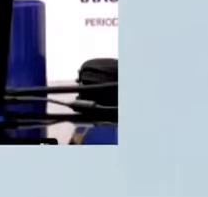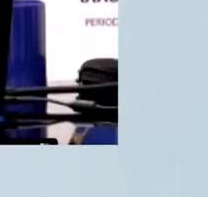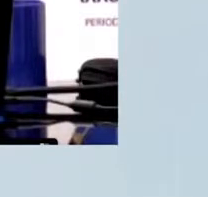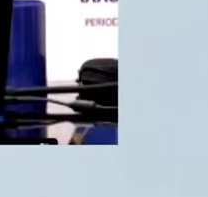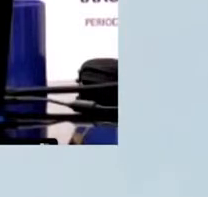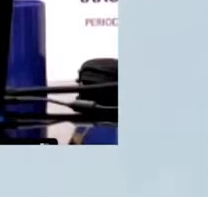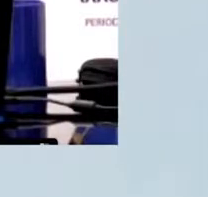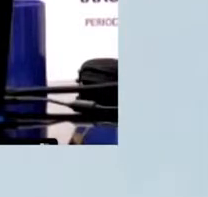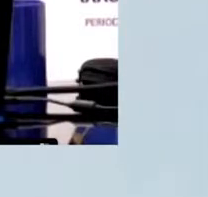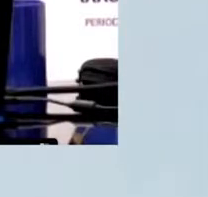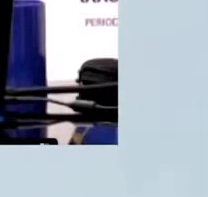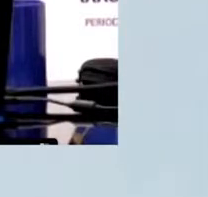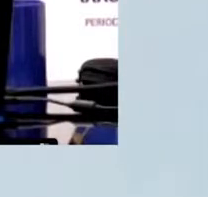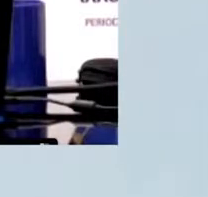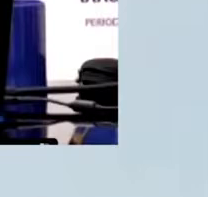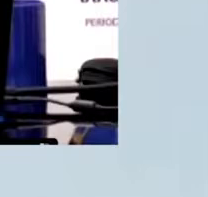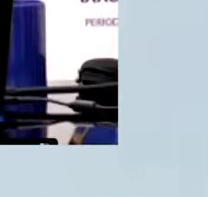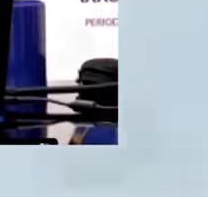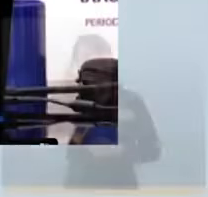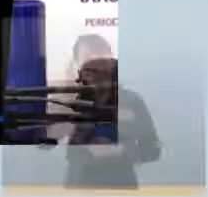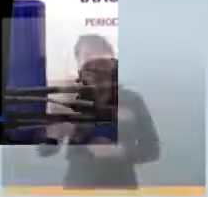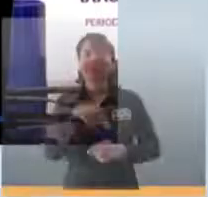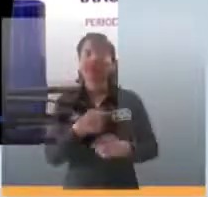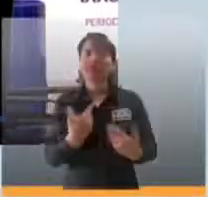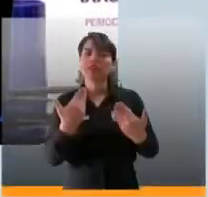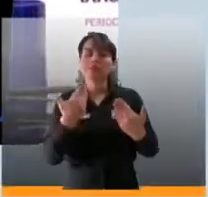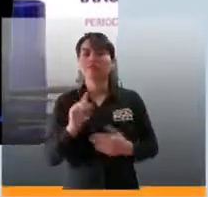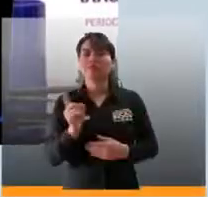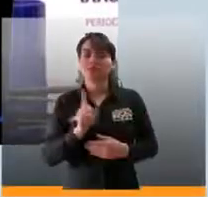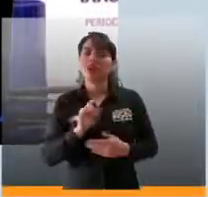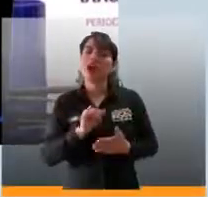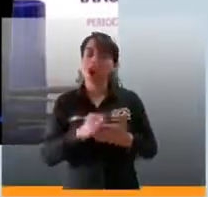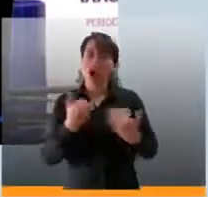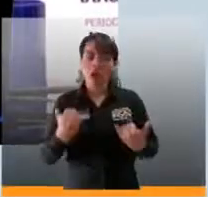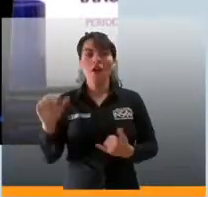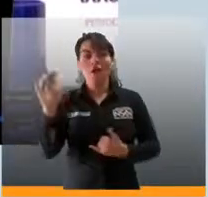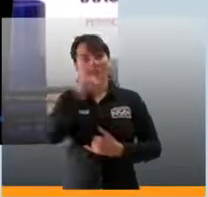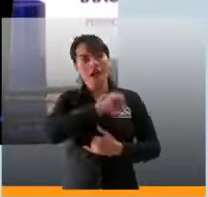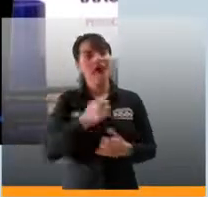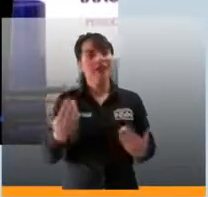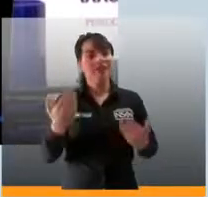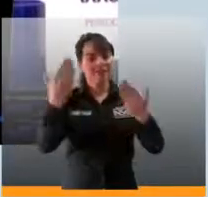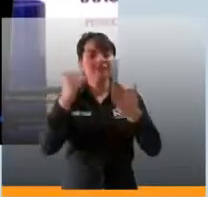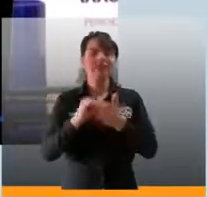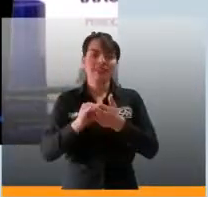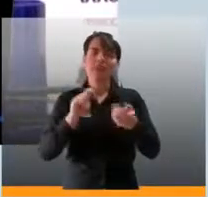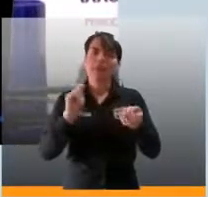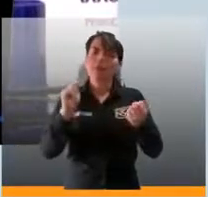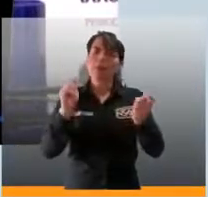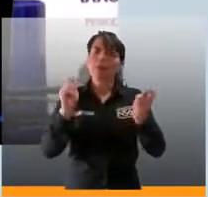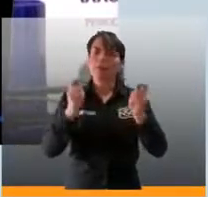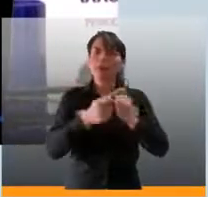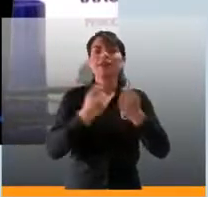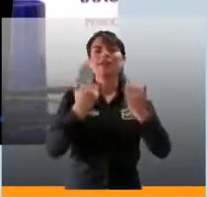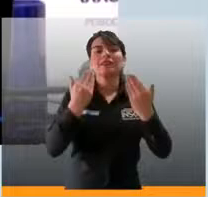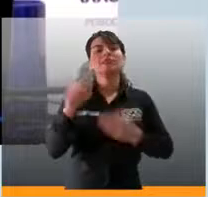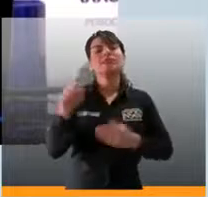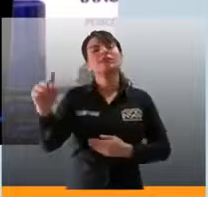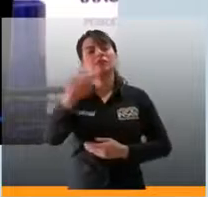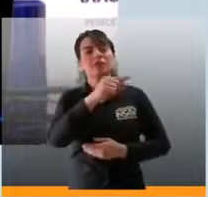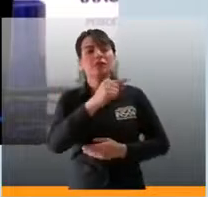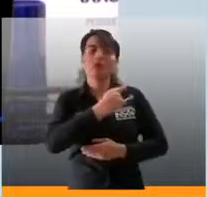sacado todo el potencial que veíamos. Y yo creo que en ese sentido, esta oportunidad de transformación nos va a permitir que nuestras